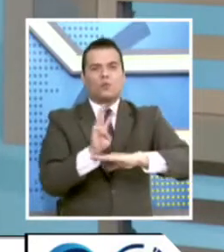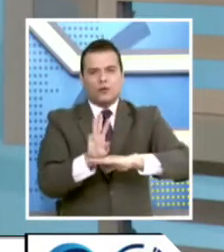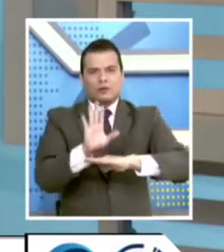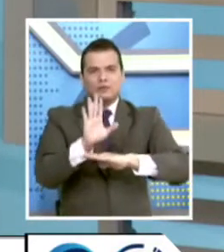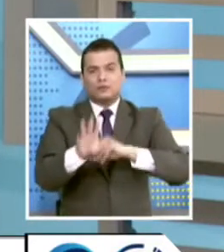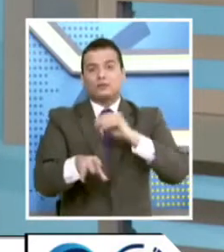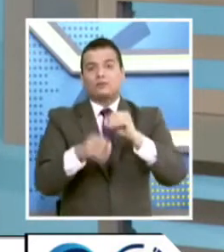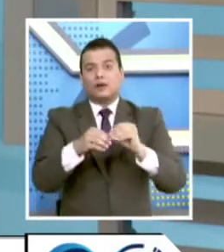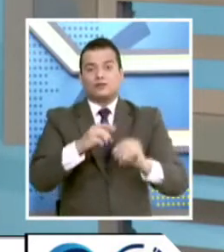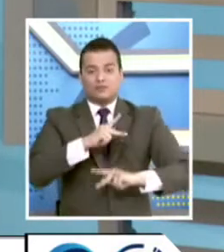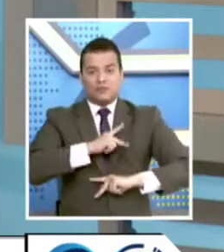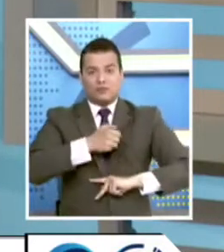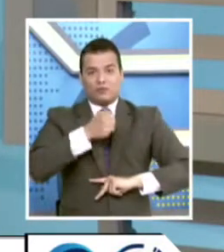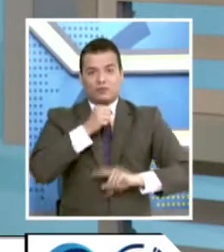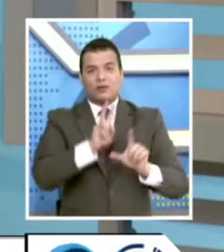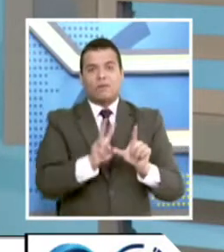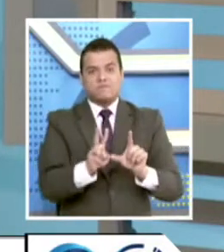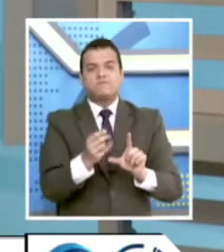nuestro portal web